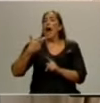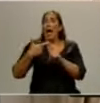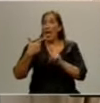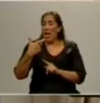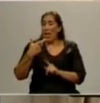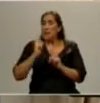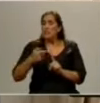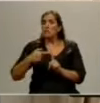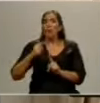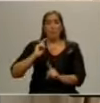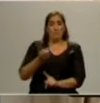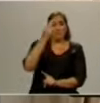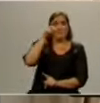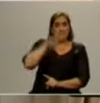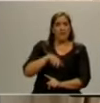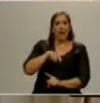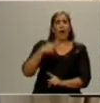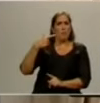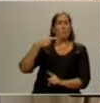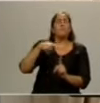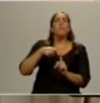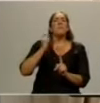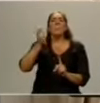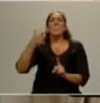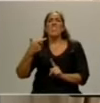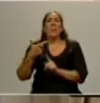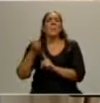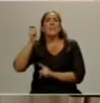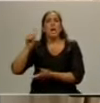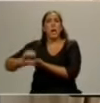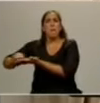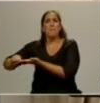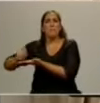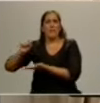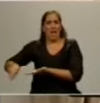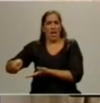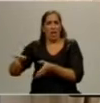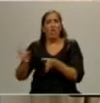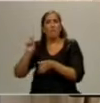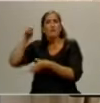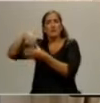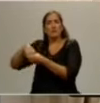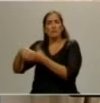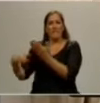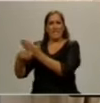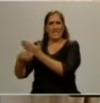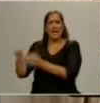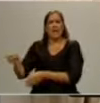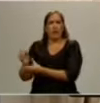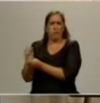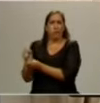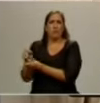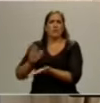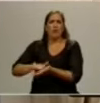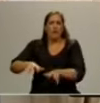del fiscal Lyman pertenecía a un empleado de su propia fiscalía, experto en informática,